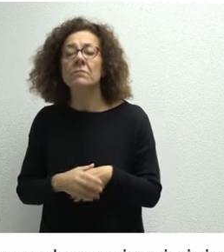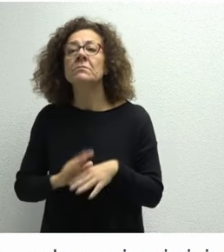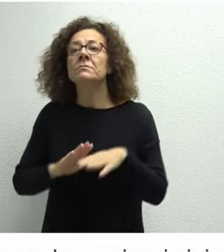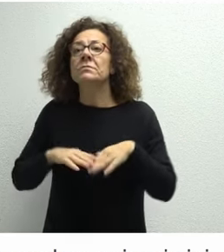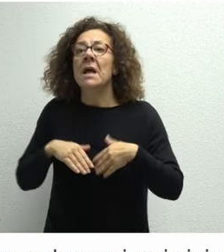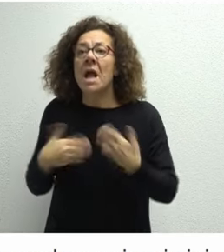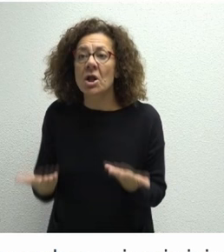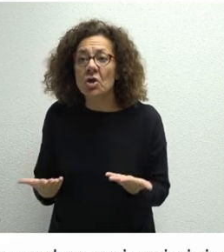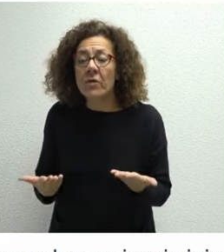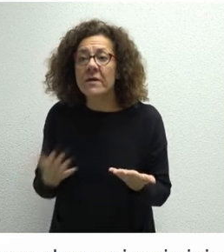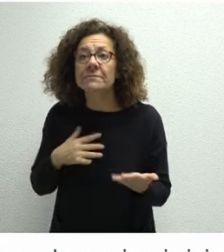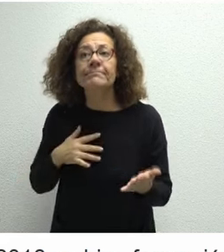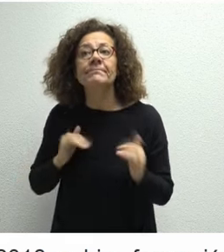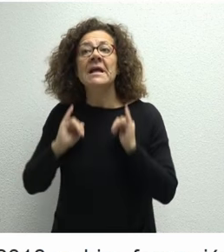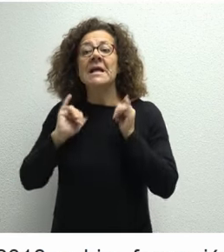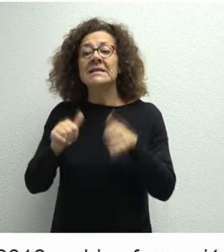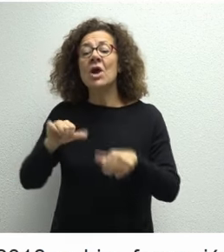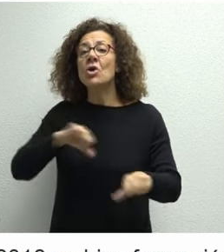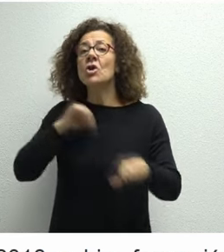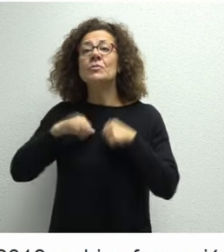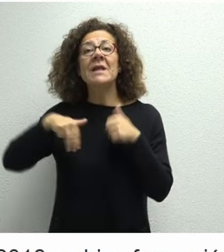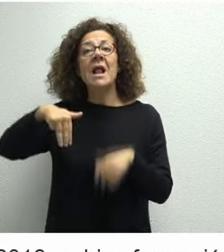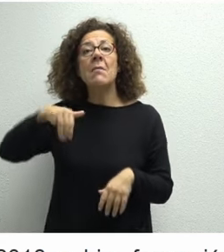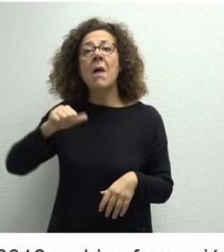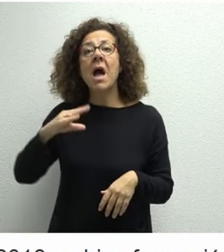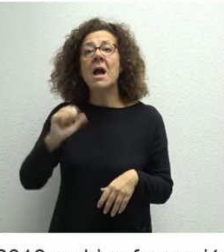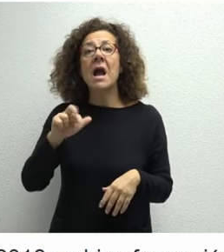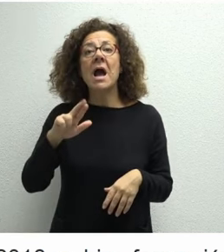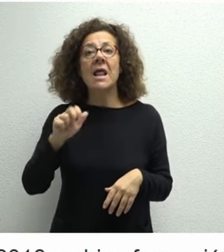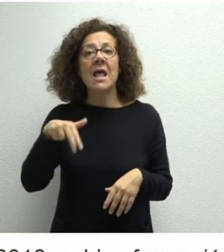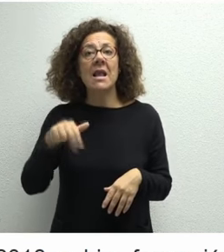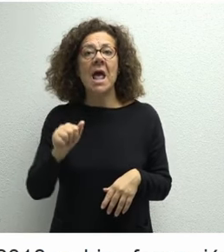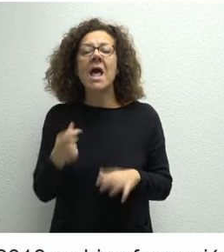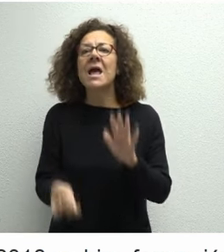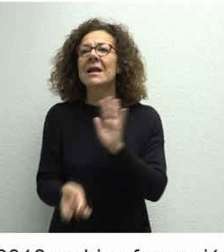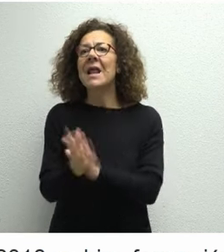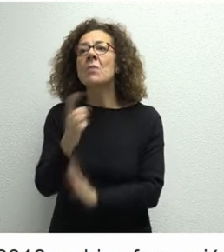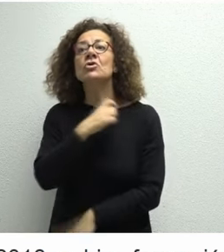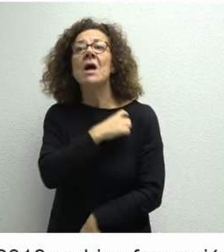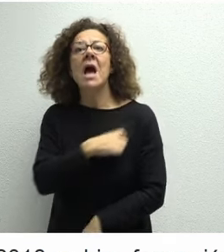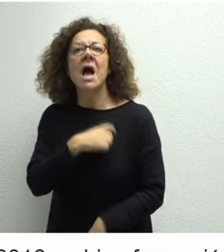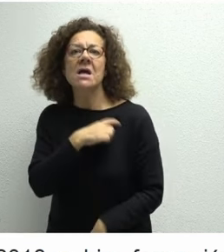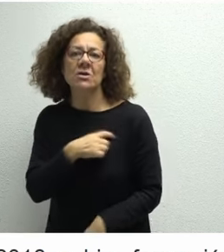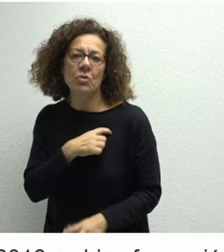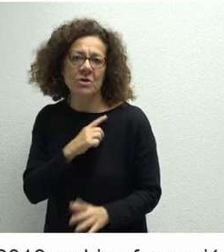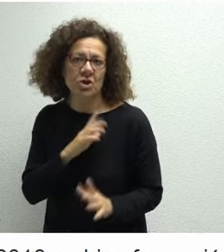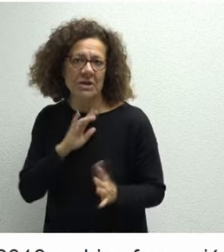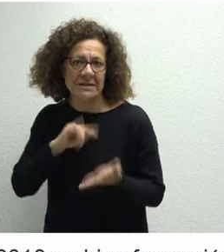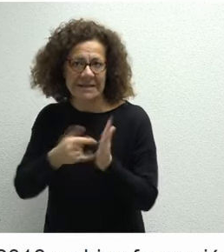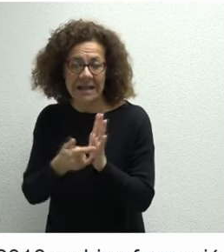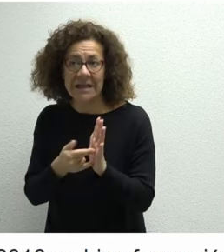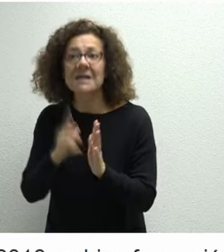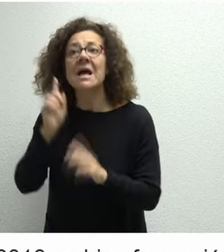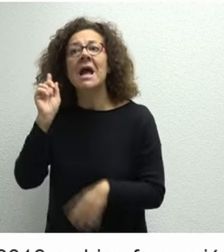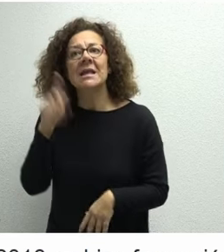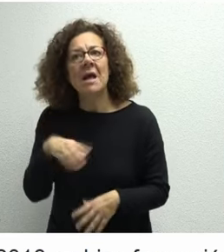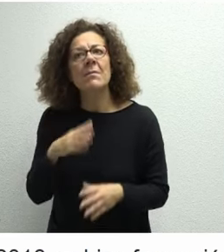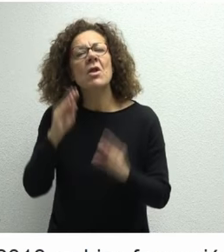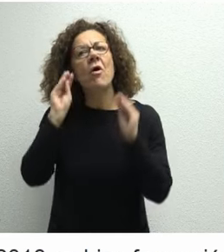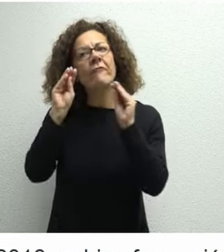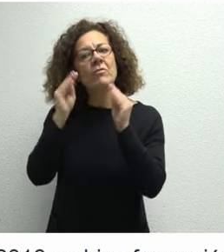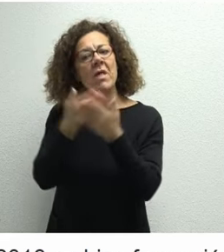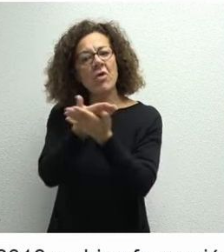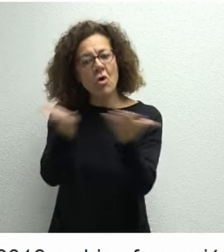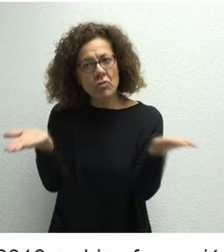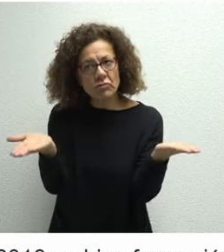Bueno pues aterrizo en el hospital Macarena Y empezamos a crear las comisiones técnicas asistenciales además de ello también hacíamos formación con los